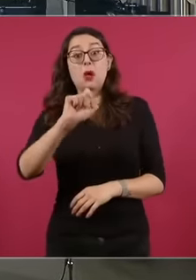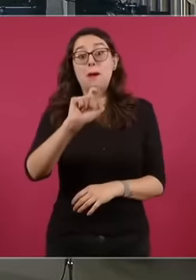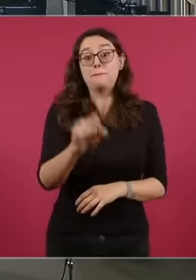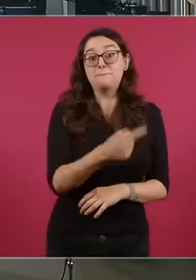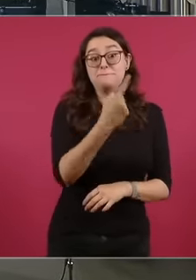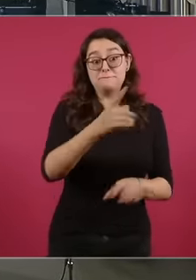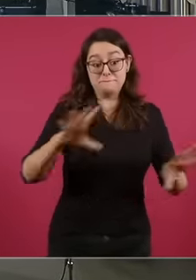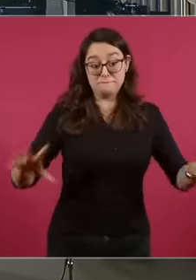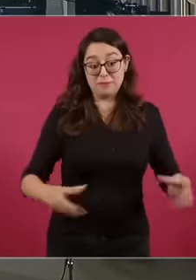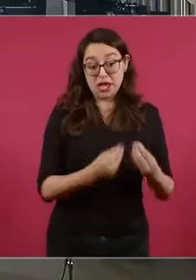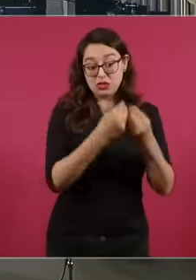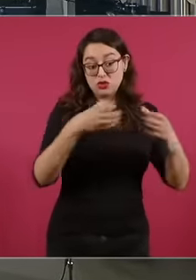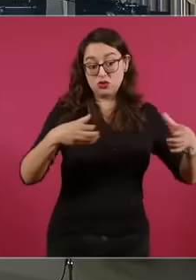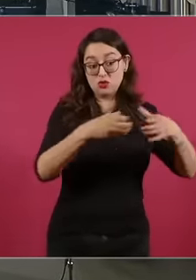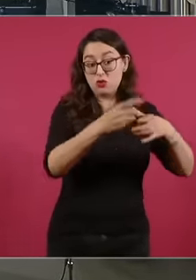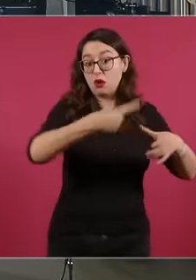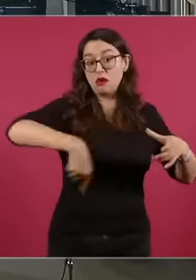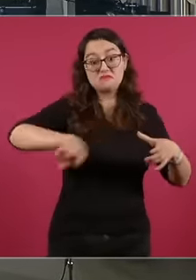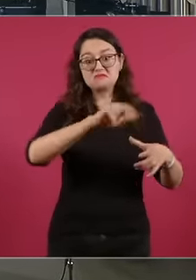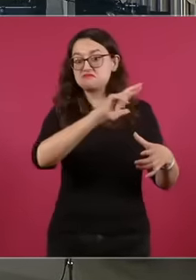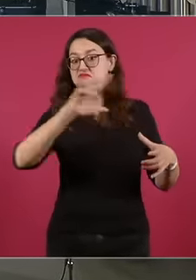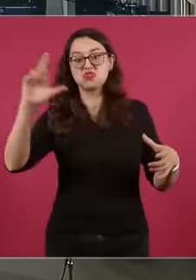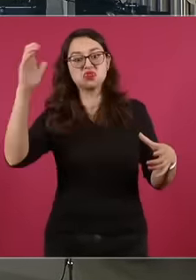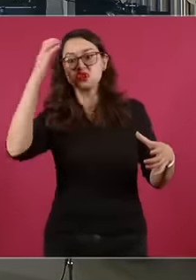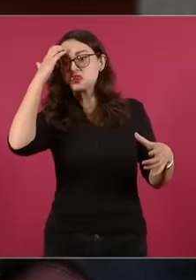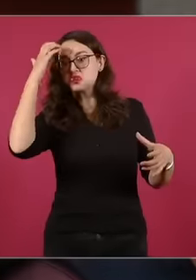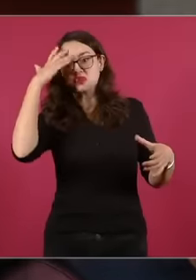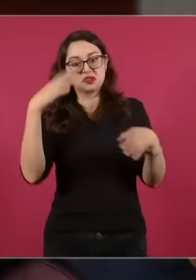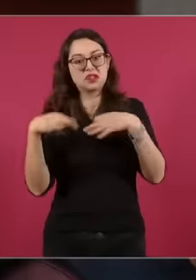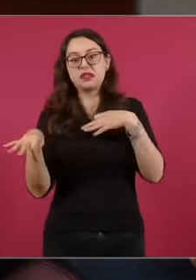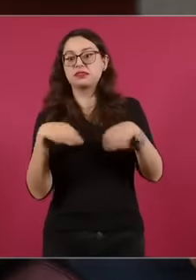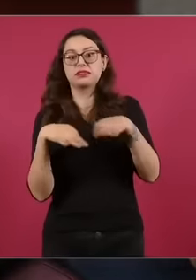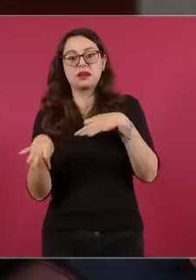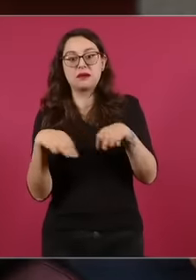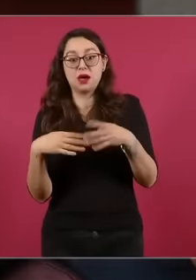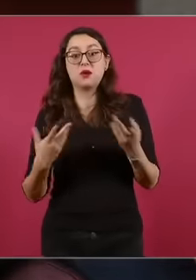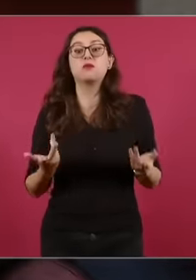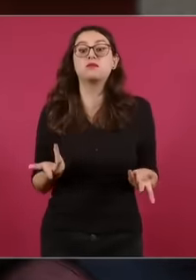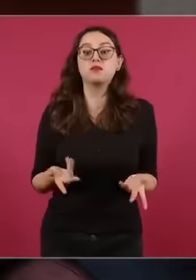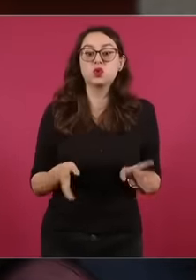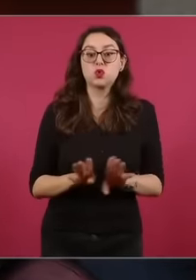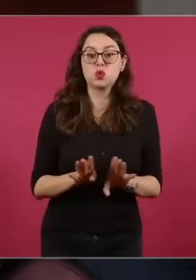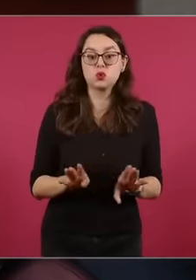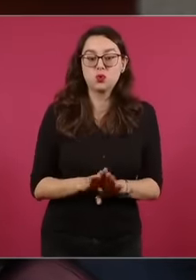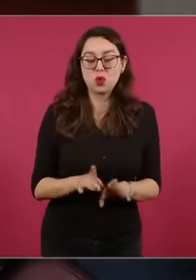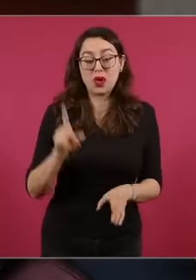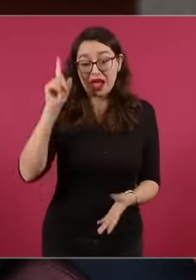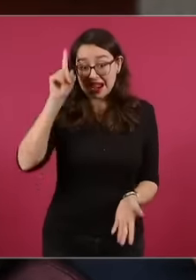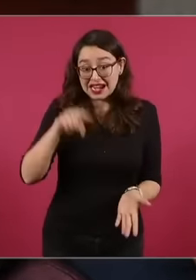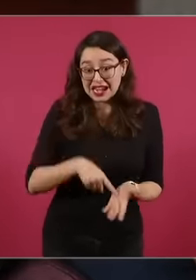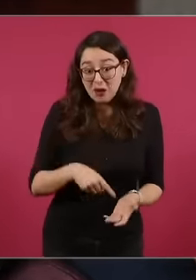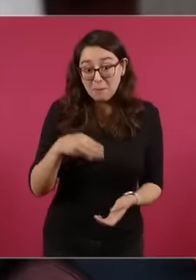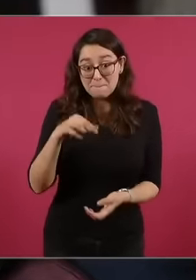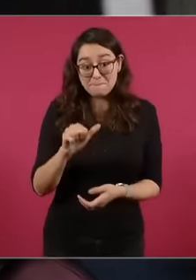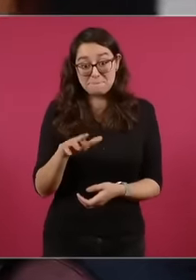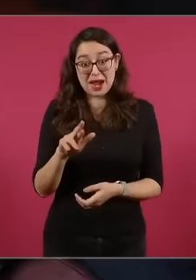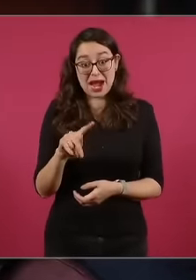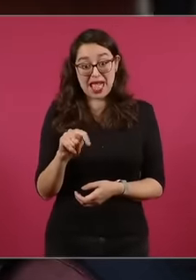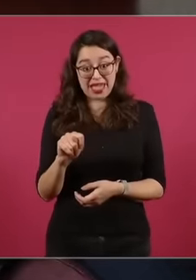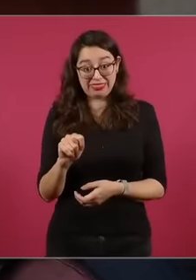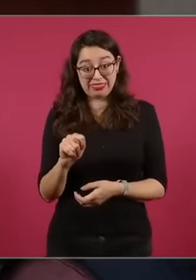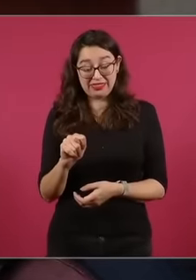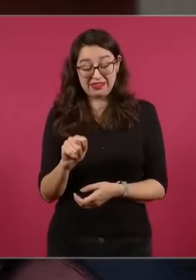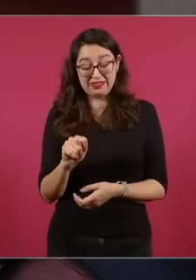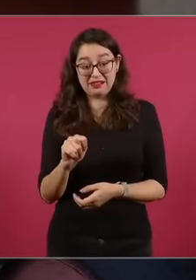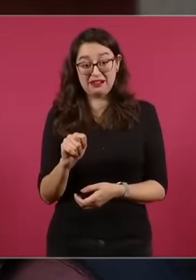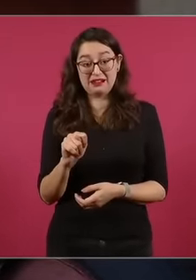a pelear esta causa, no están todavía reconocidos. Creo que Marat, hay un funcionario que se llama Marat,